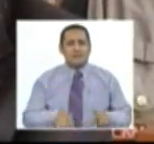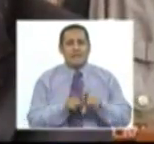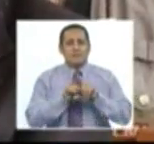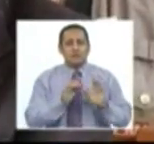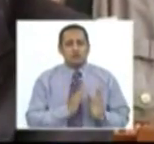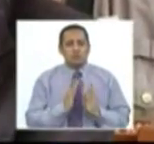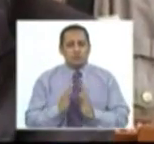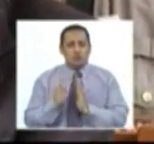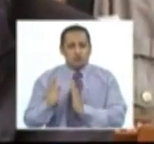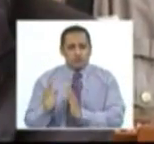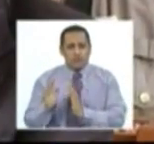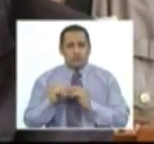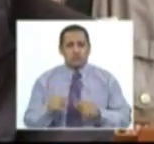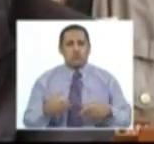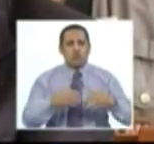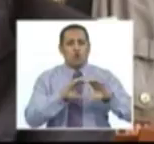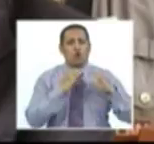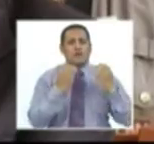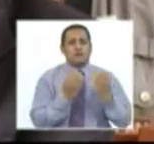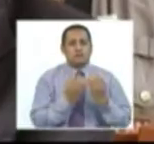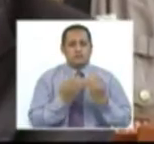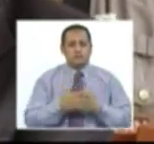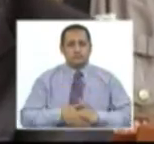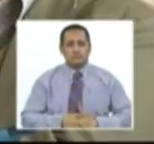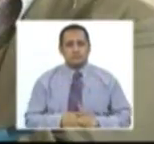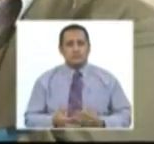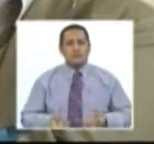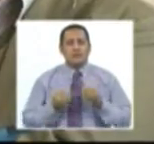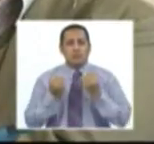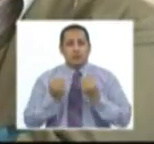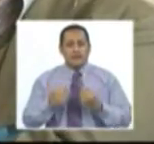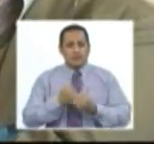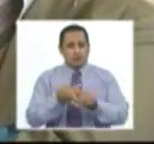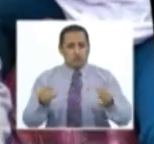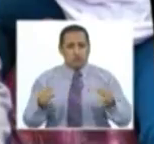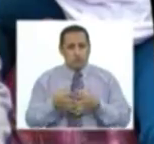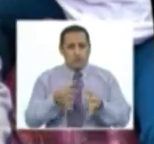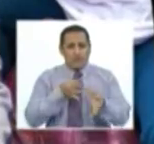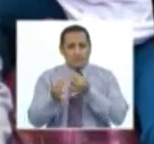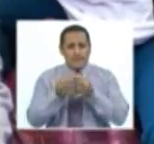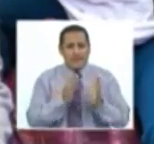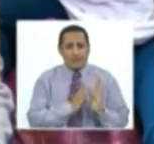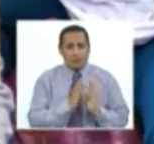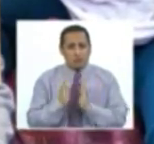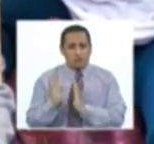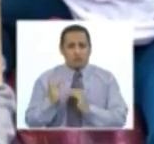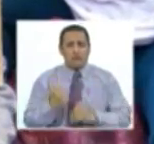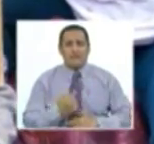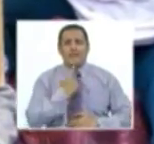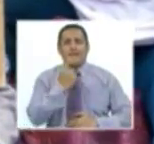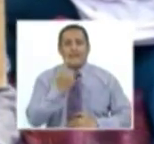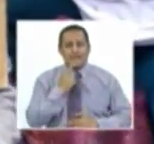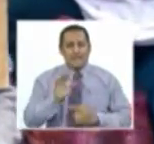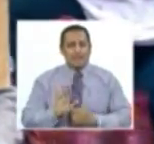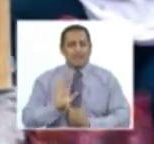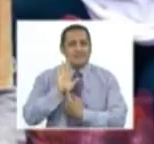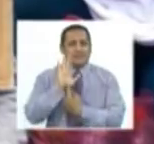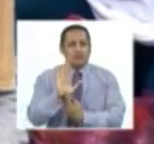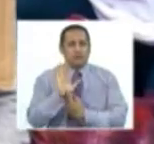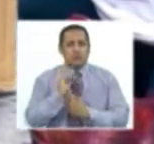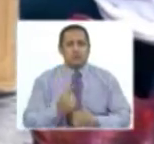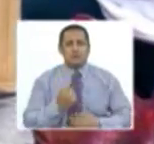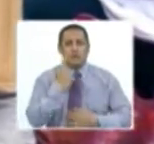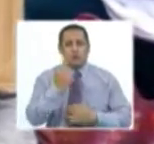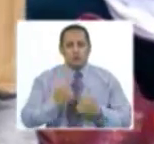un debido proceso parlamentario. Pues lo que en esencia asegura el debido proceso es la emisión de